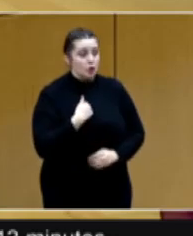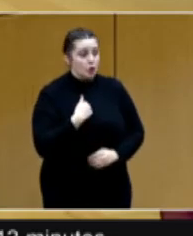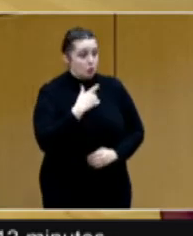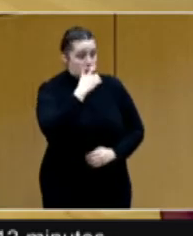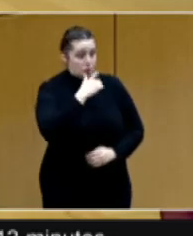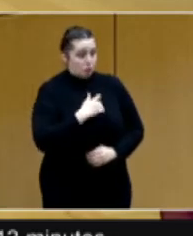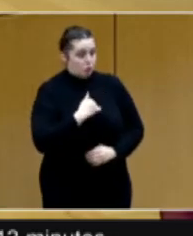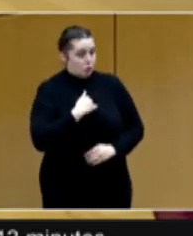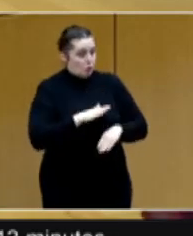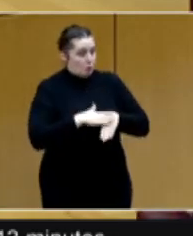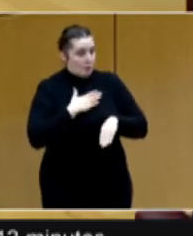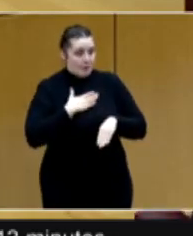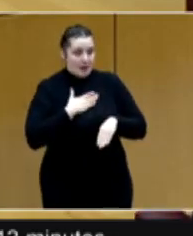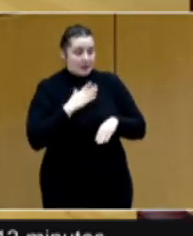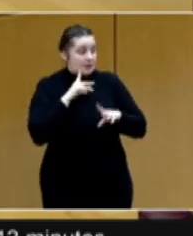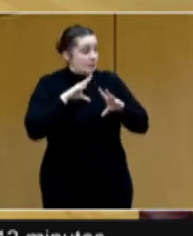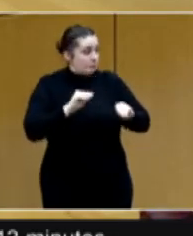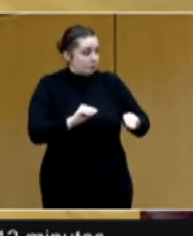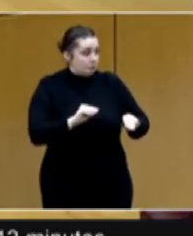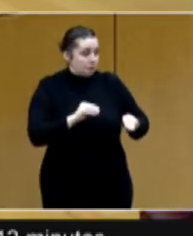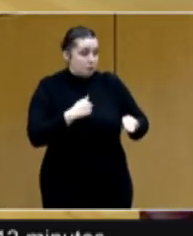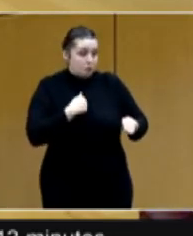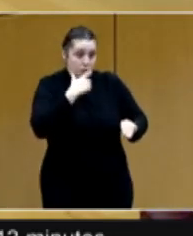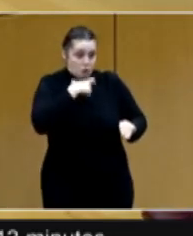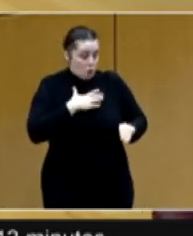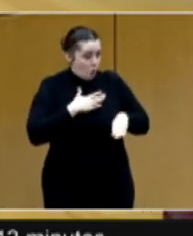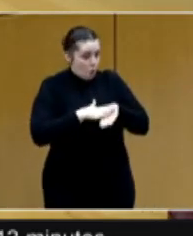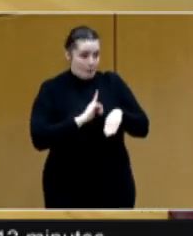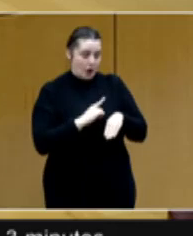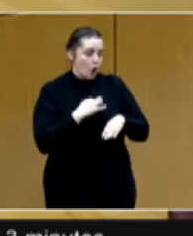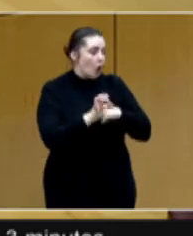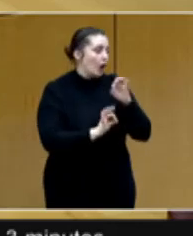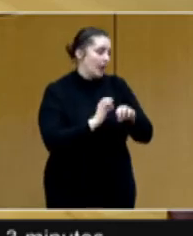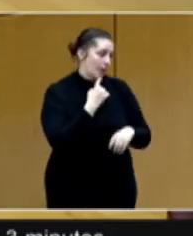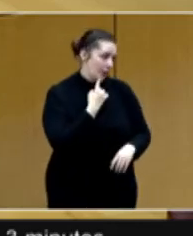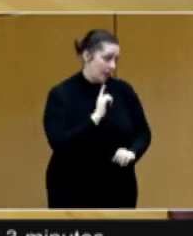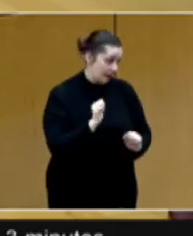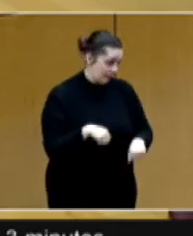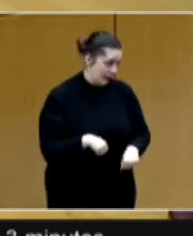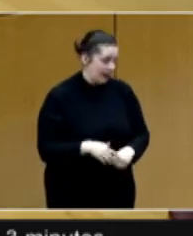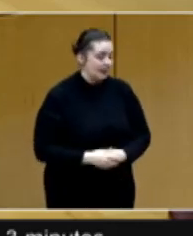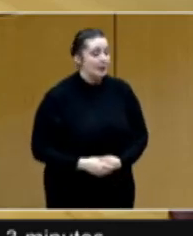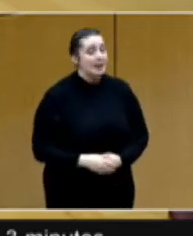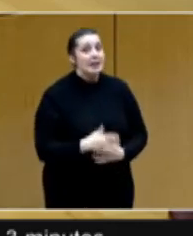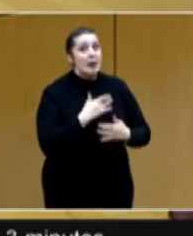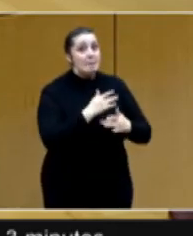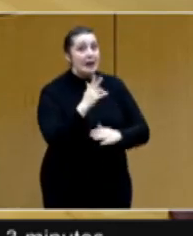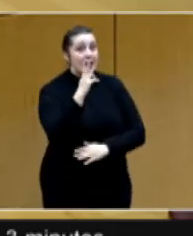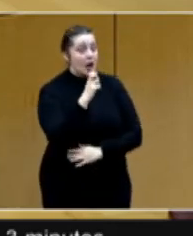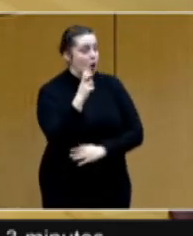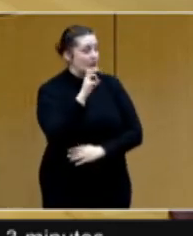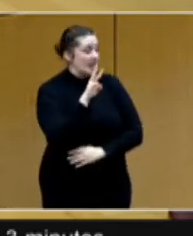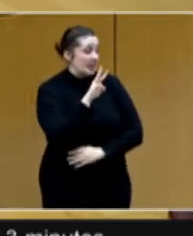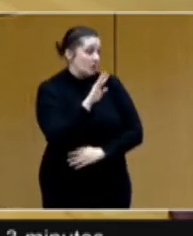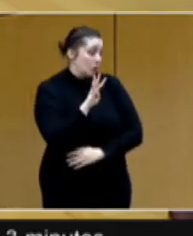algo Así es que empezamos contigo María José con estos tres cuatro o los minutos que